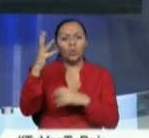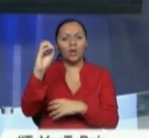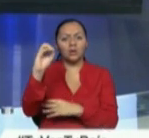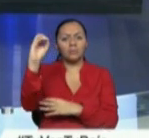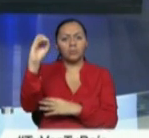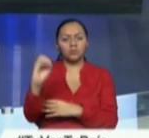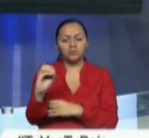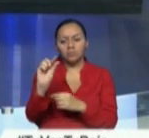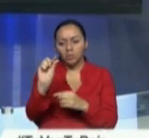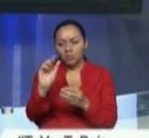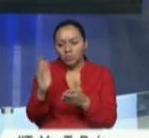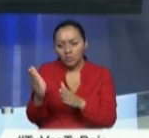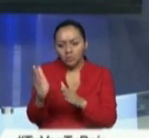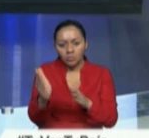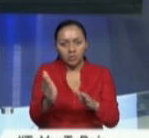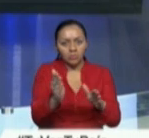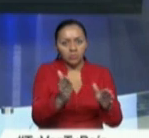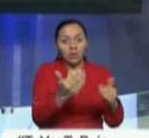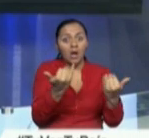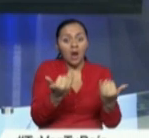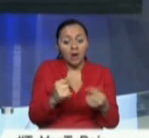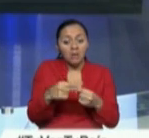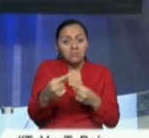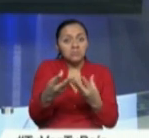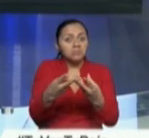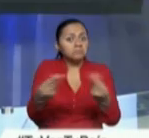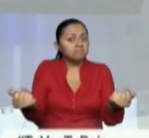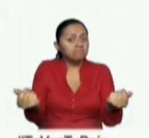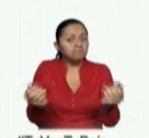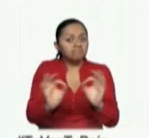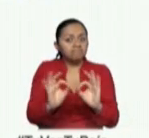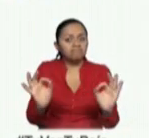y la especie ahora es vulnerable a la